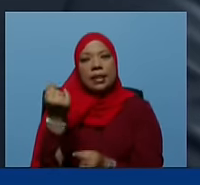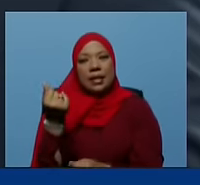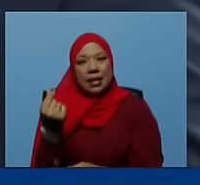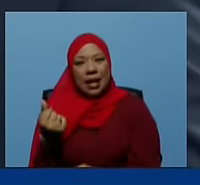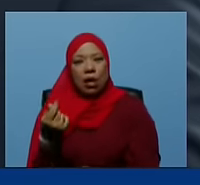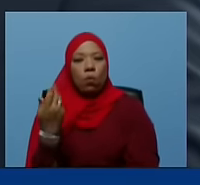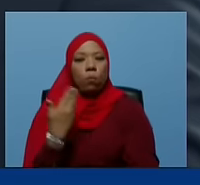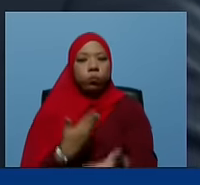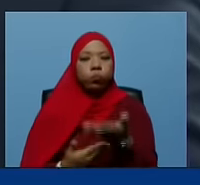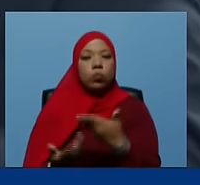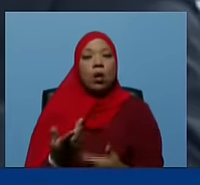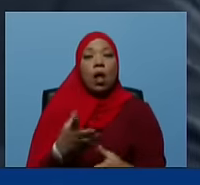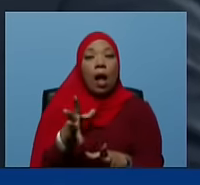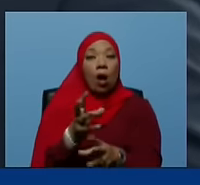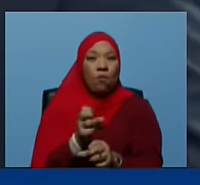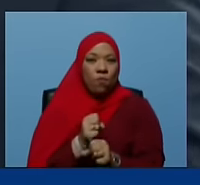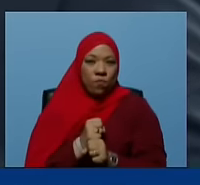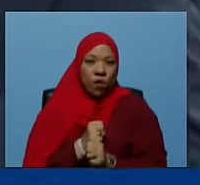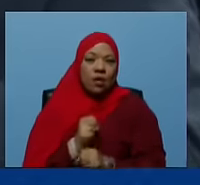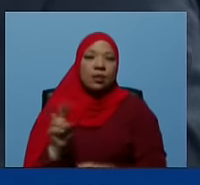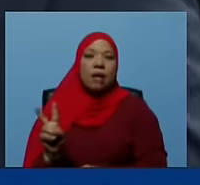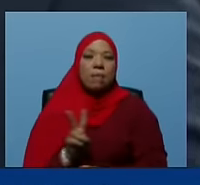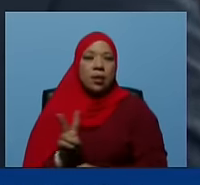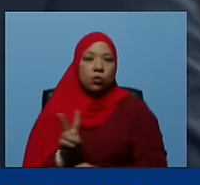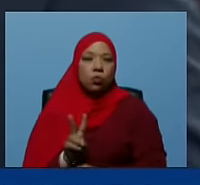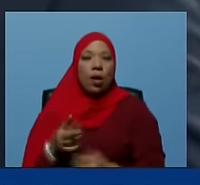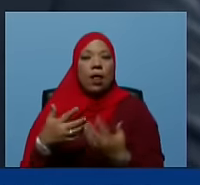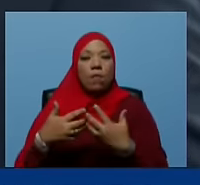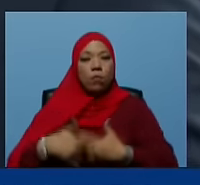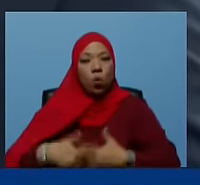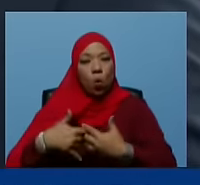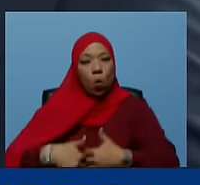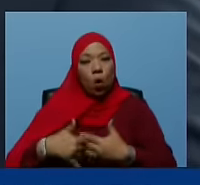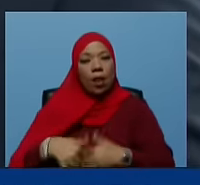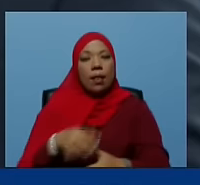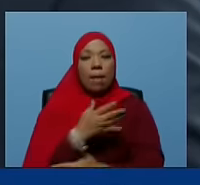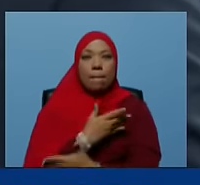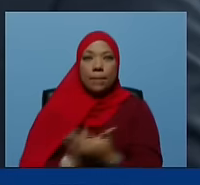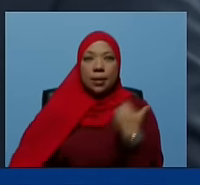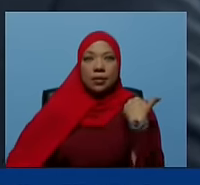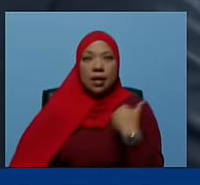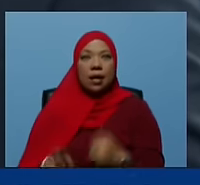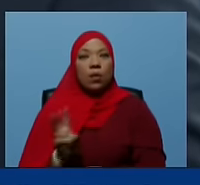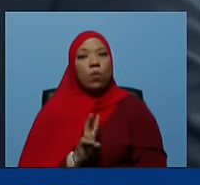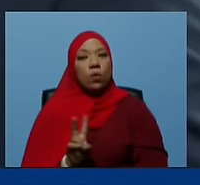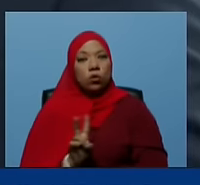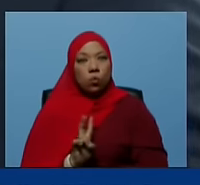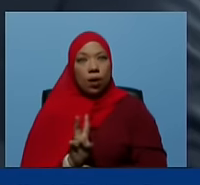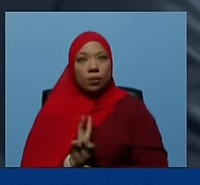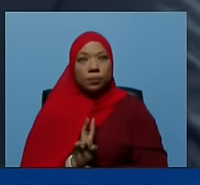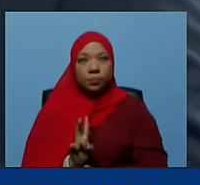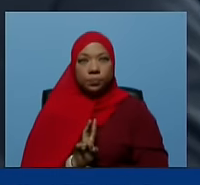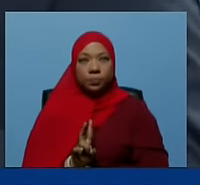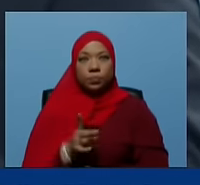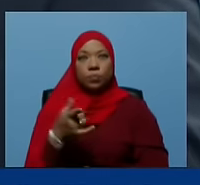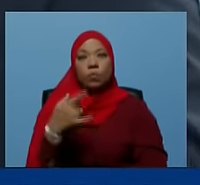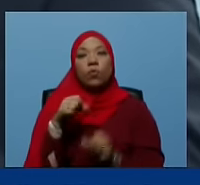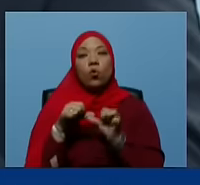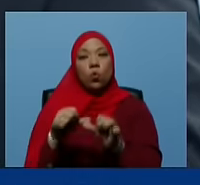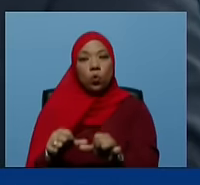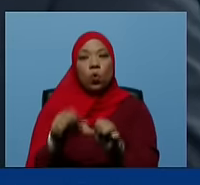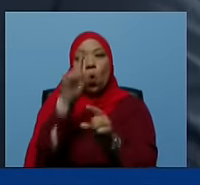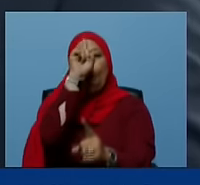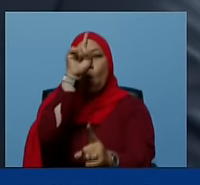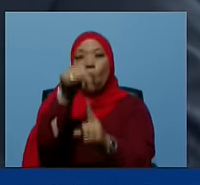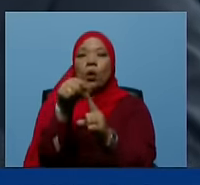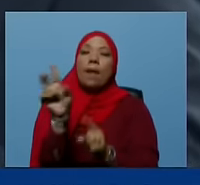porque confían en Venezuela, confían en su industria, confían en usted como presidente de la República Bolivariana de Venezuela, para seguir